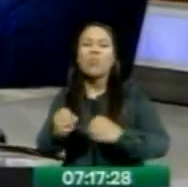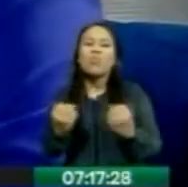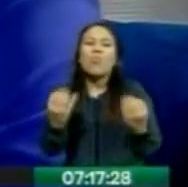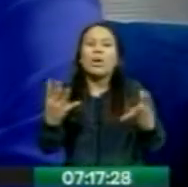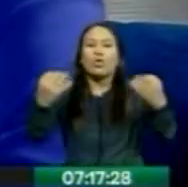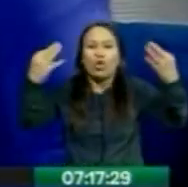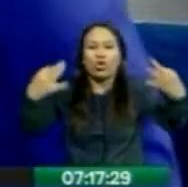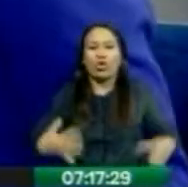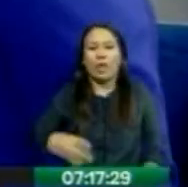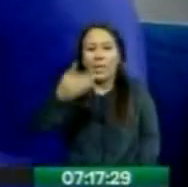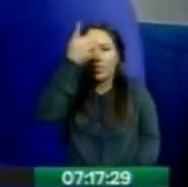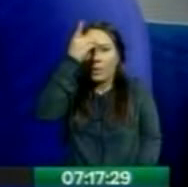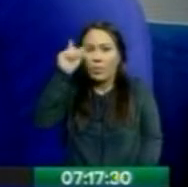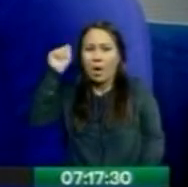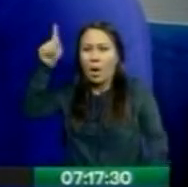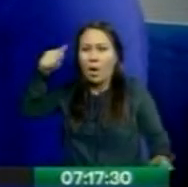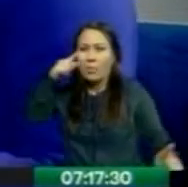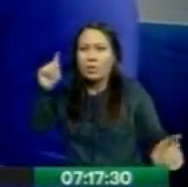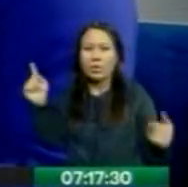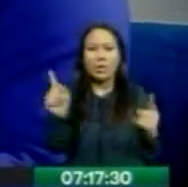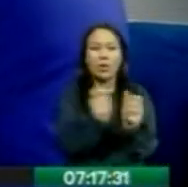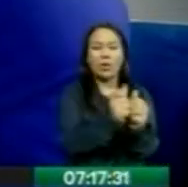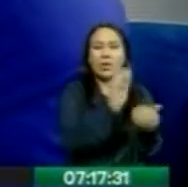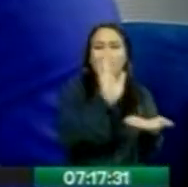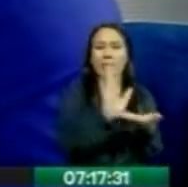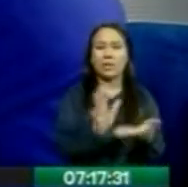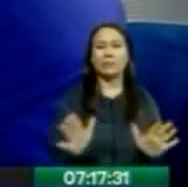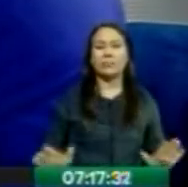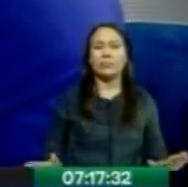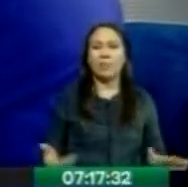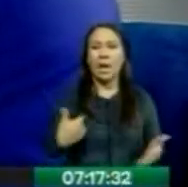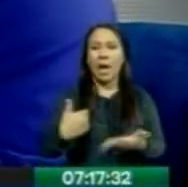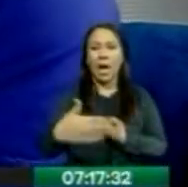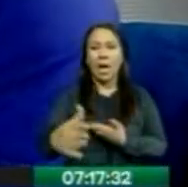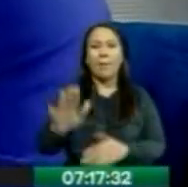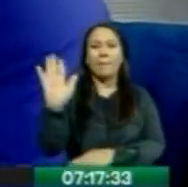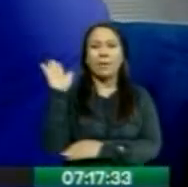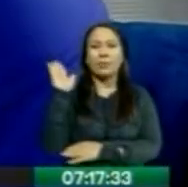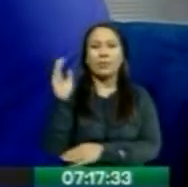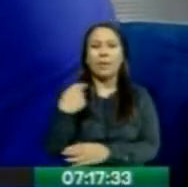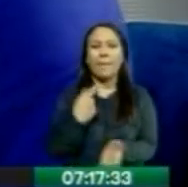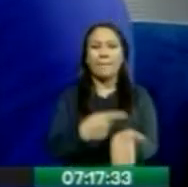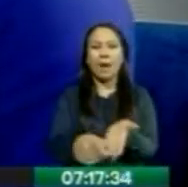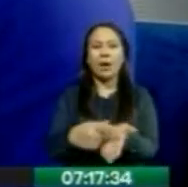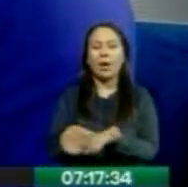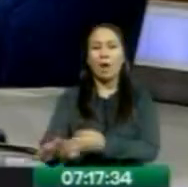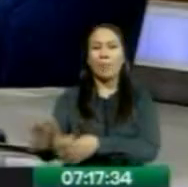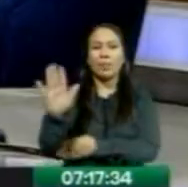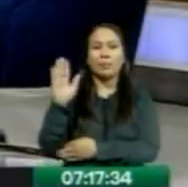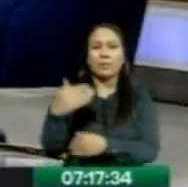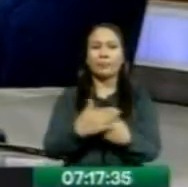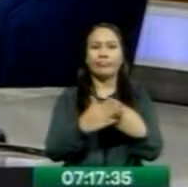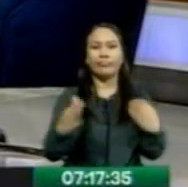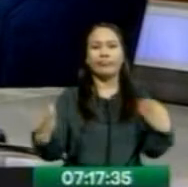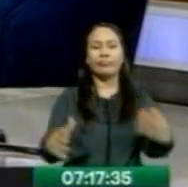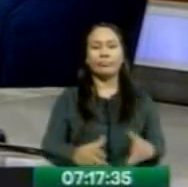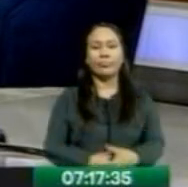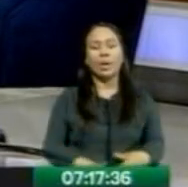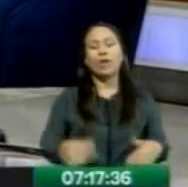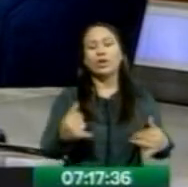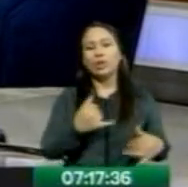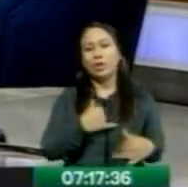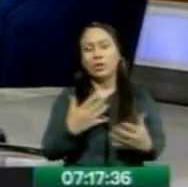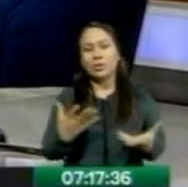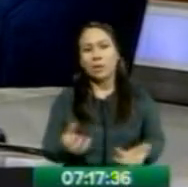el total de la deuda del Estado con el Seguro Social? ¿Y cuál es el compromiso de pago en montos y plazos? Bueno, yo quisiera